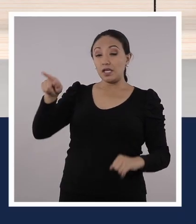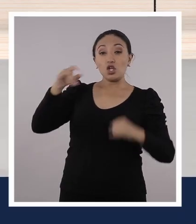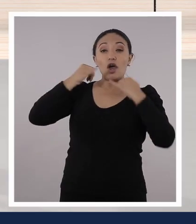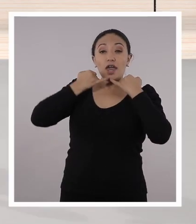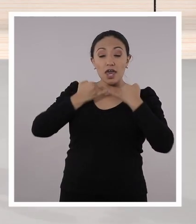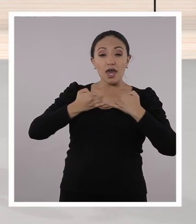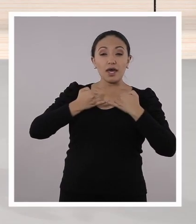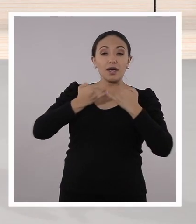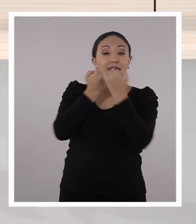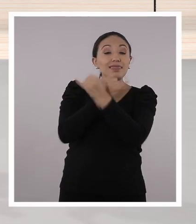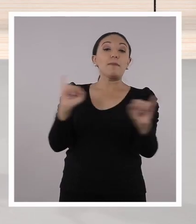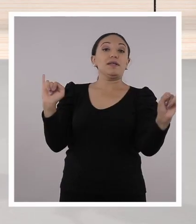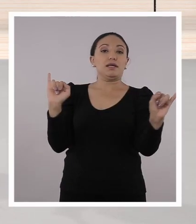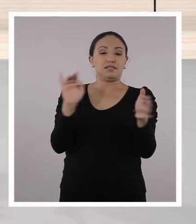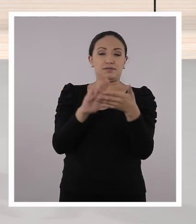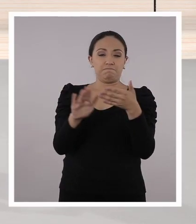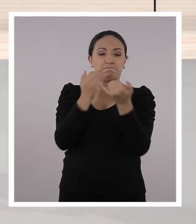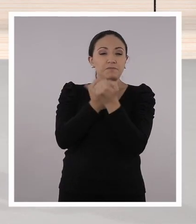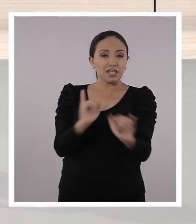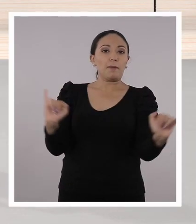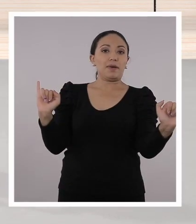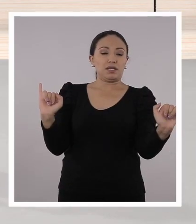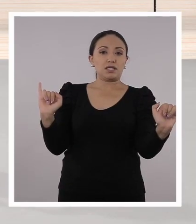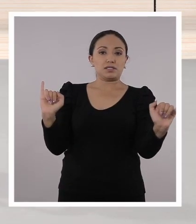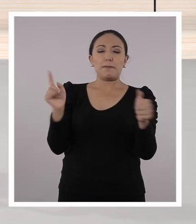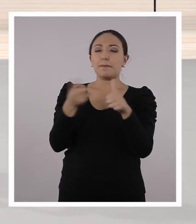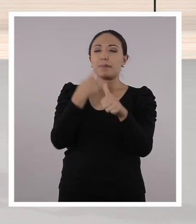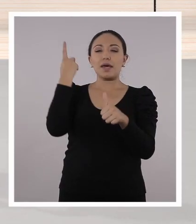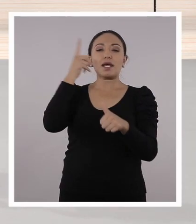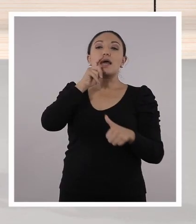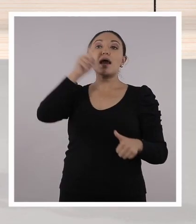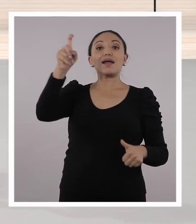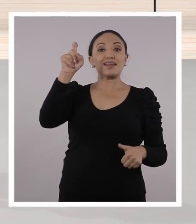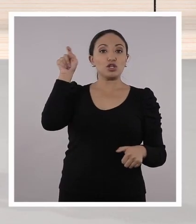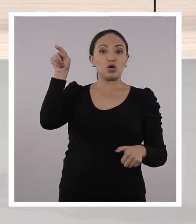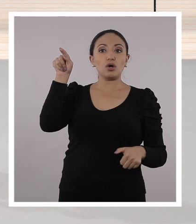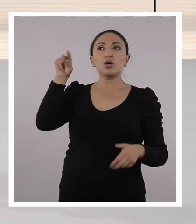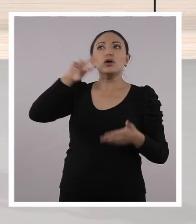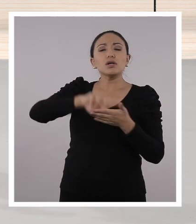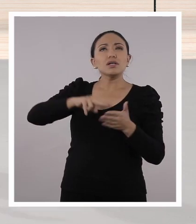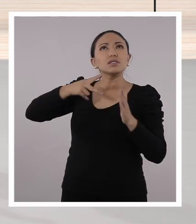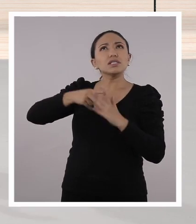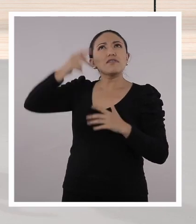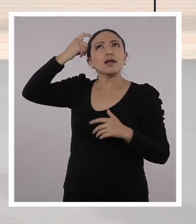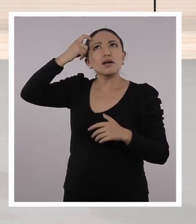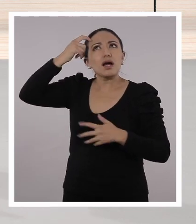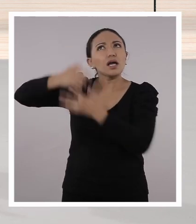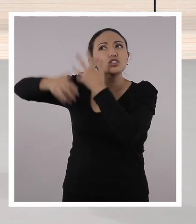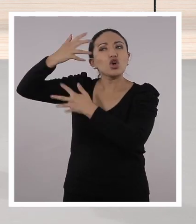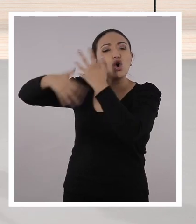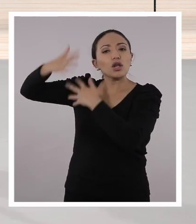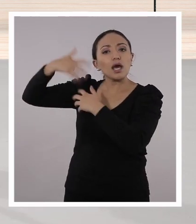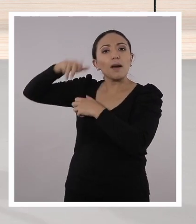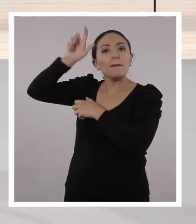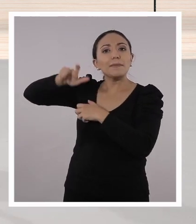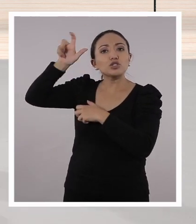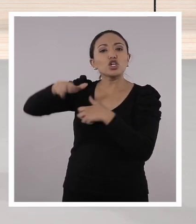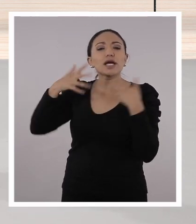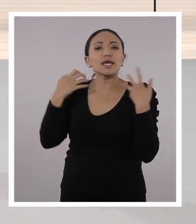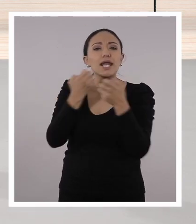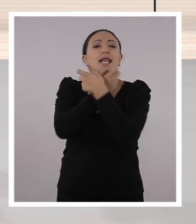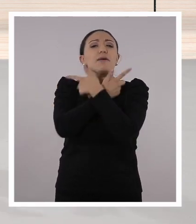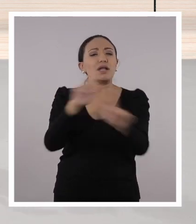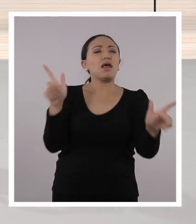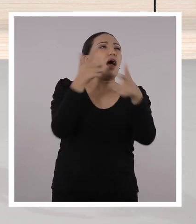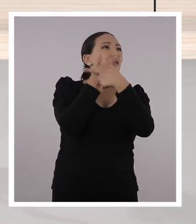momento histórico en el presente es muy importante, porque nos lleva a recordar esos personajes que tenían